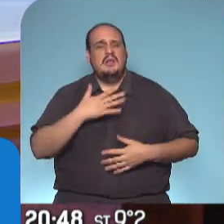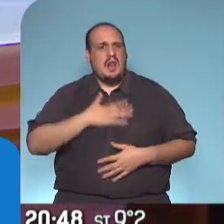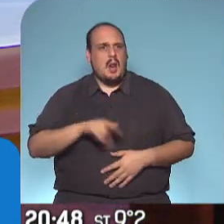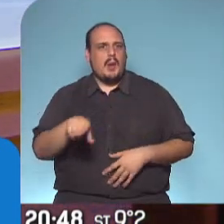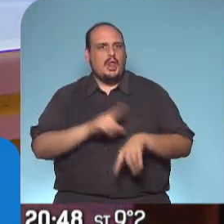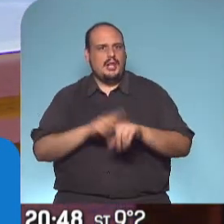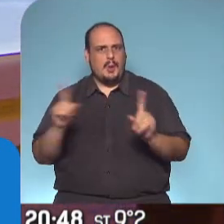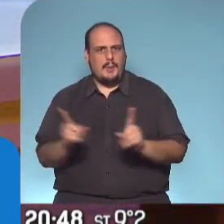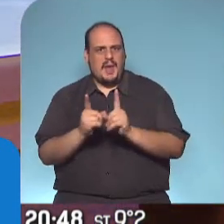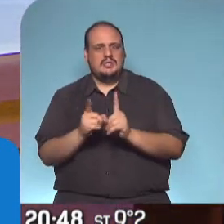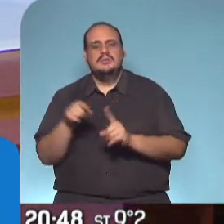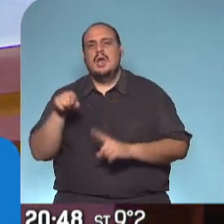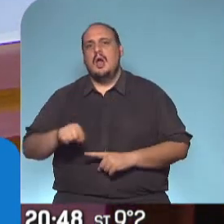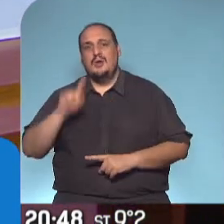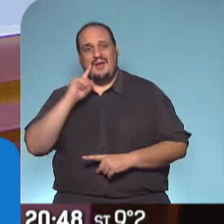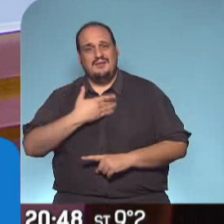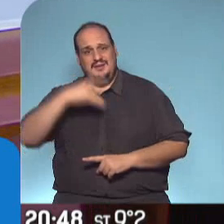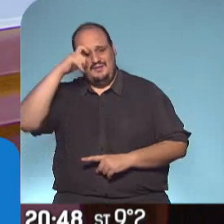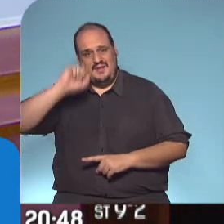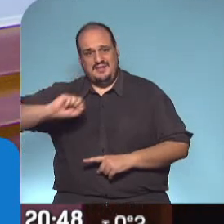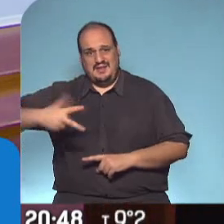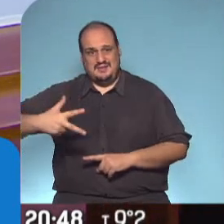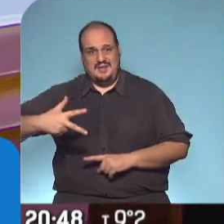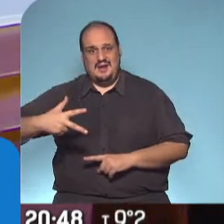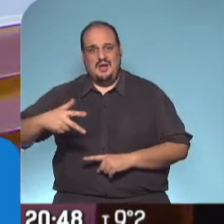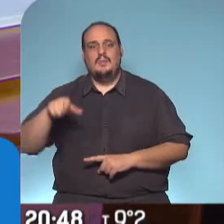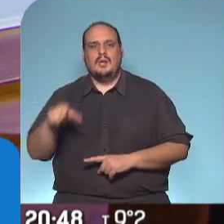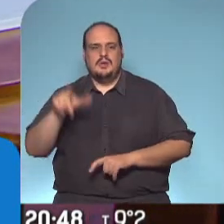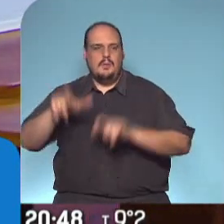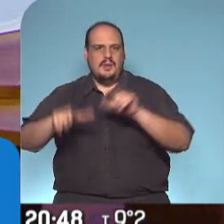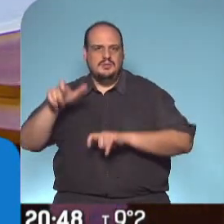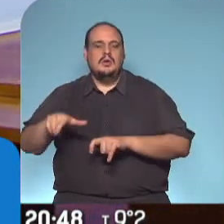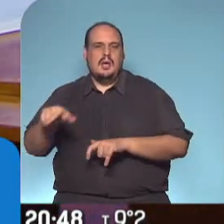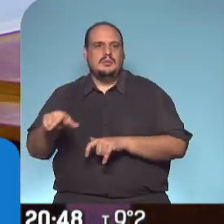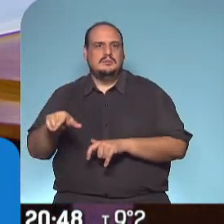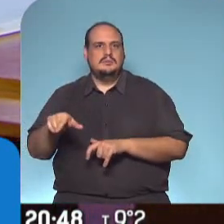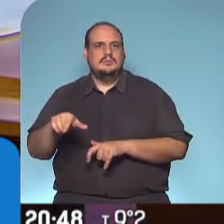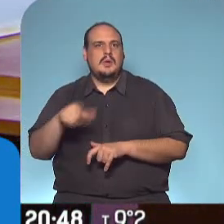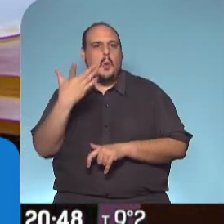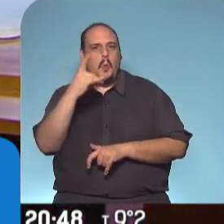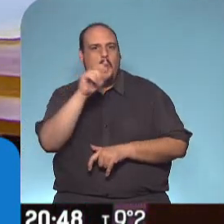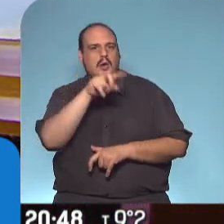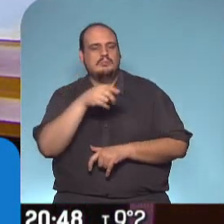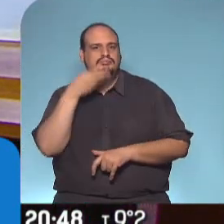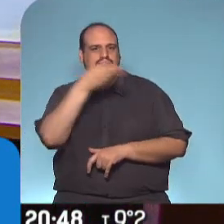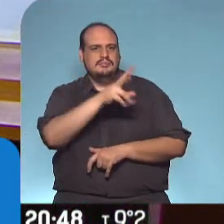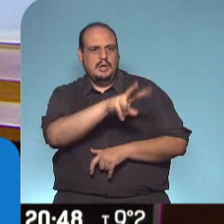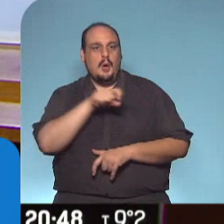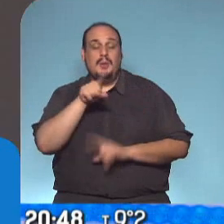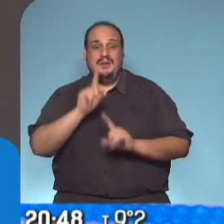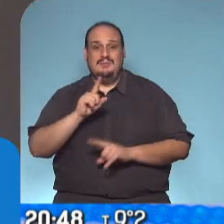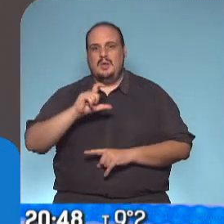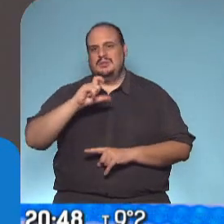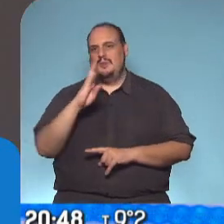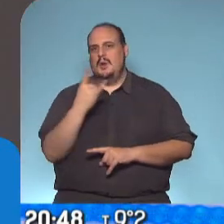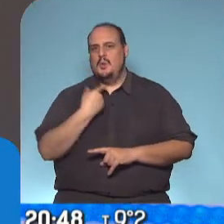menos tiempo. Y ahora en este tercer cronograma, por eso nos queda esta cantidad de personas que están cobrando por banco con una cuenta que generamos desde el organismo,